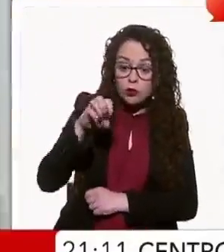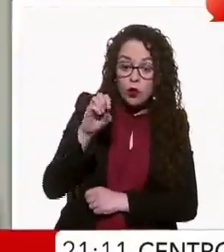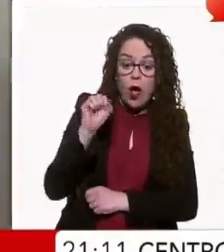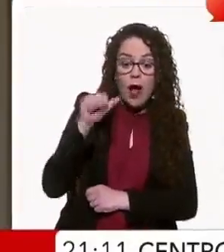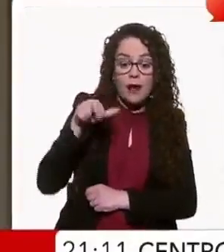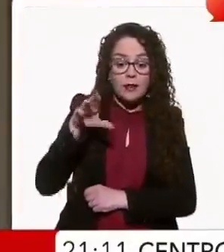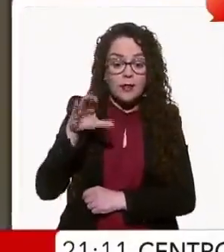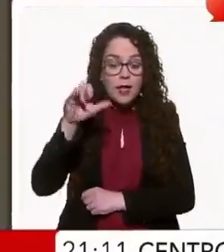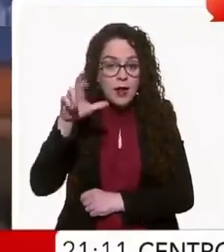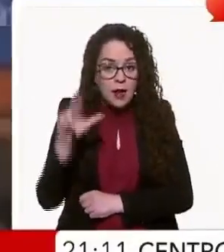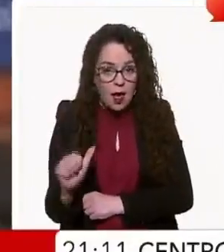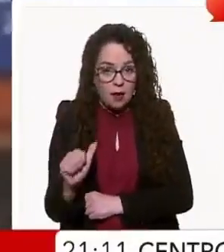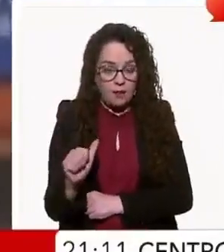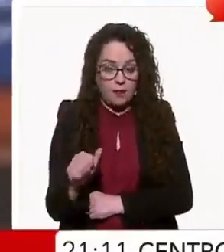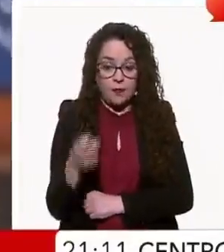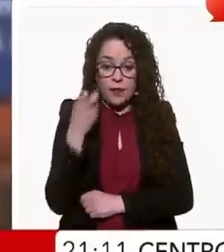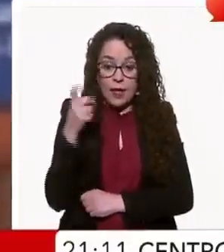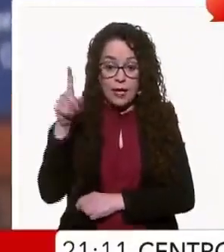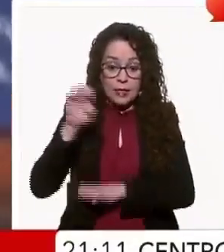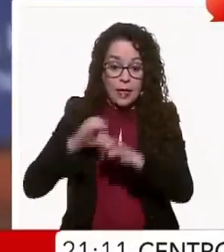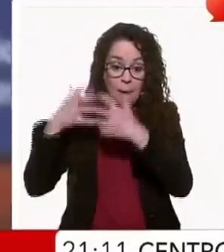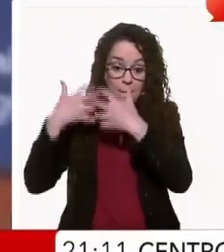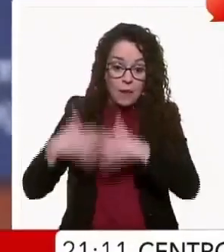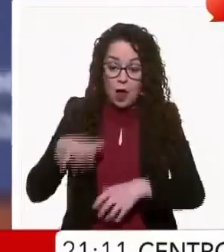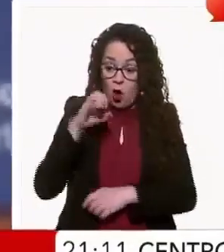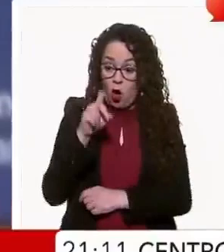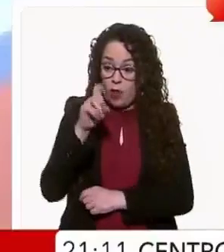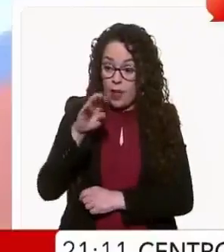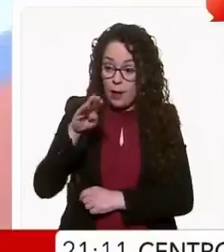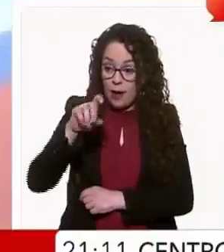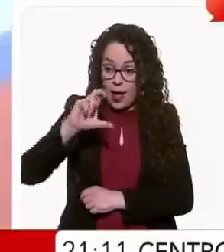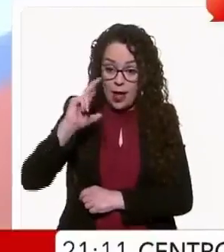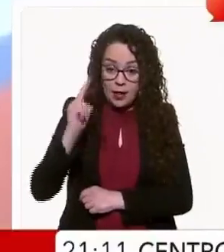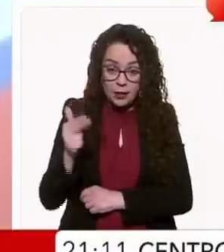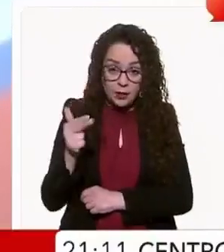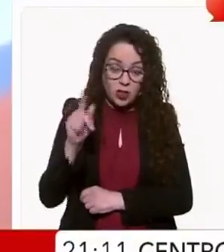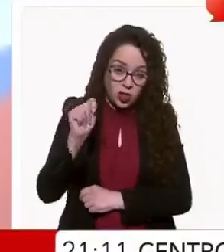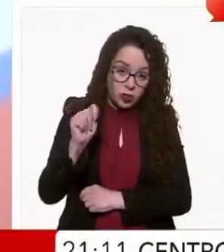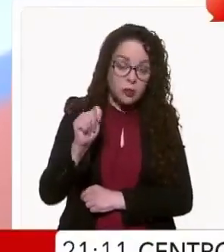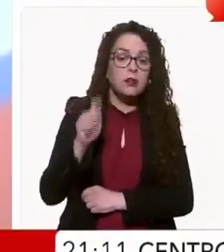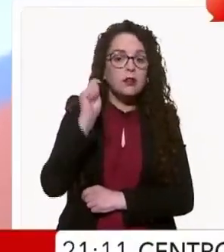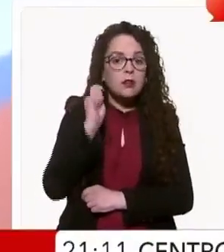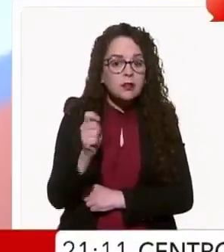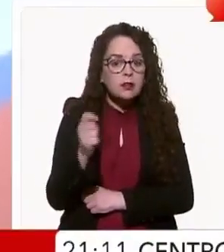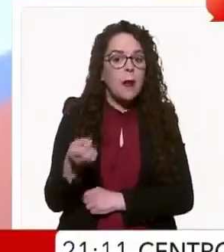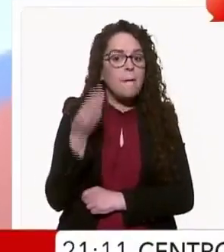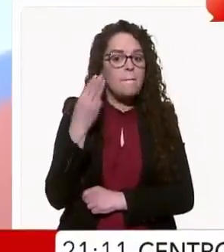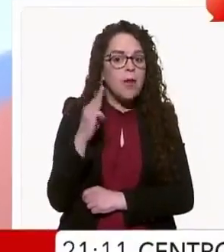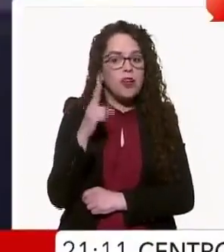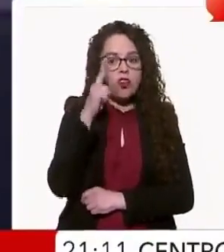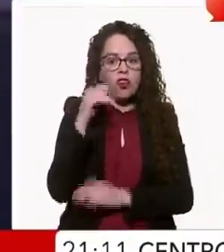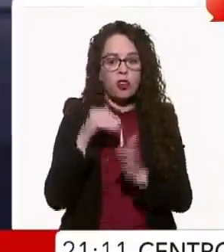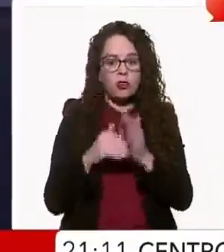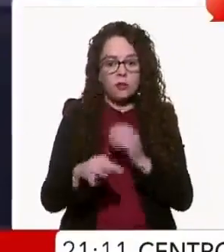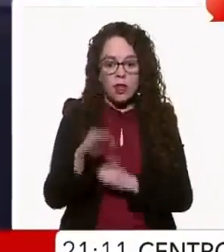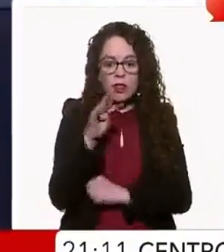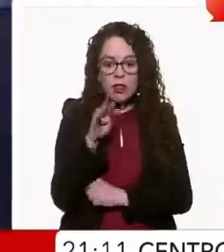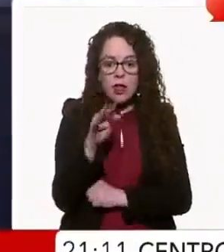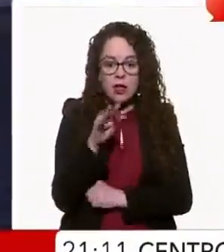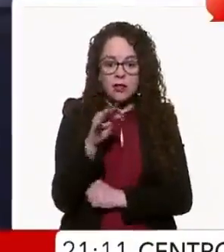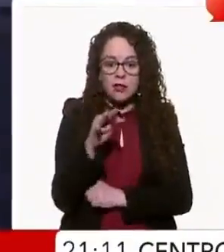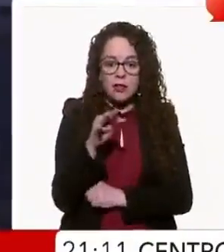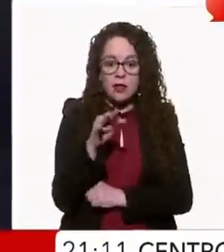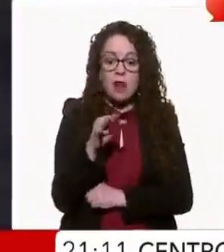caso Odebrecht, la estrella de impunidad de Lozoya dejó de brillar en mayo de 2019 con